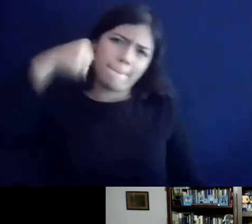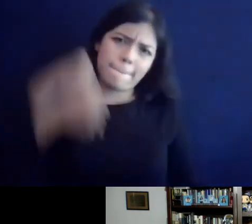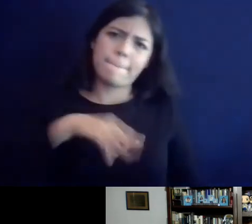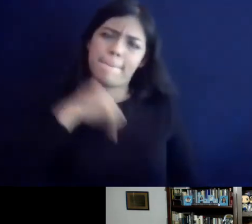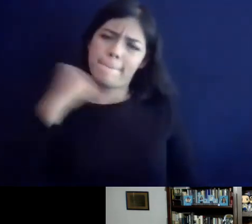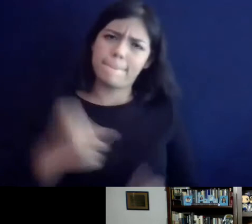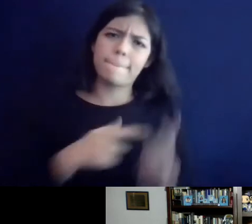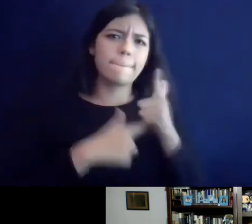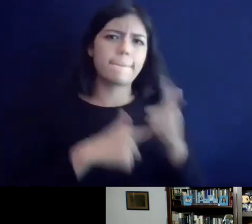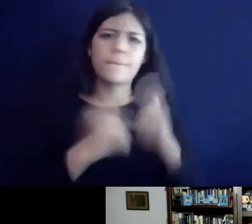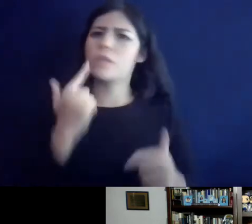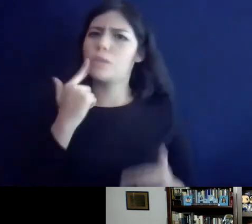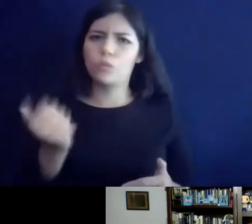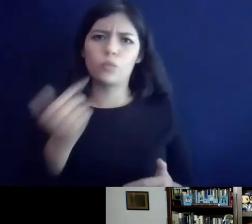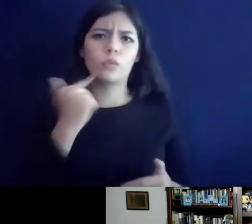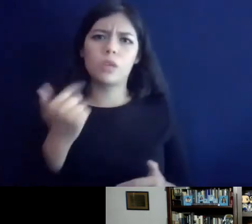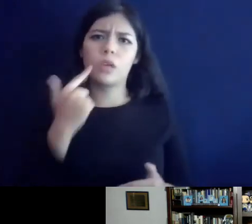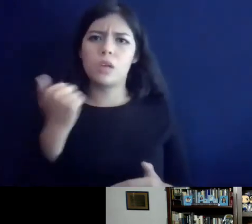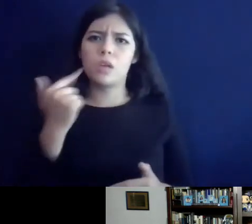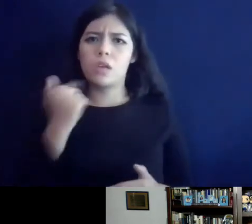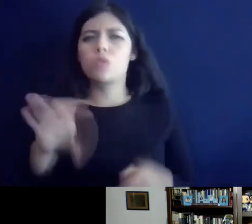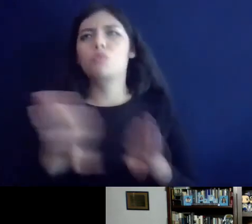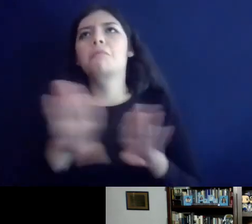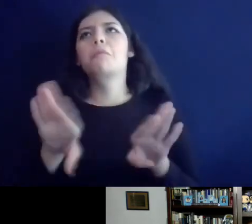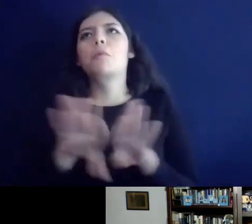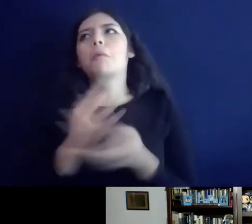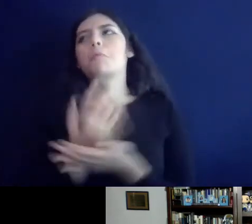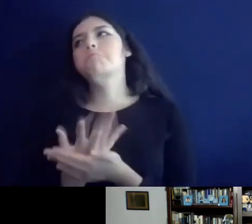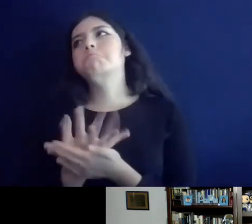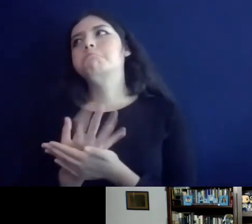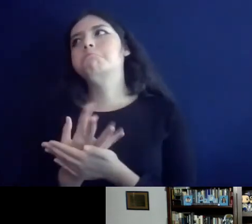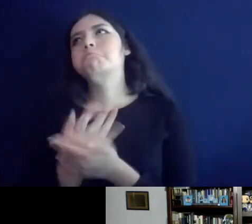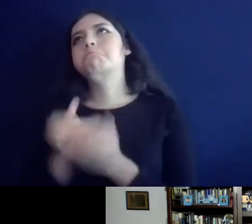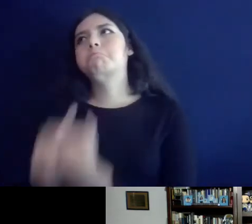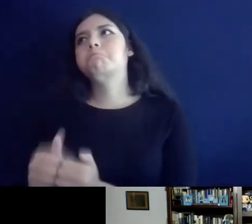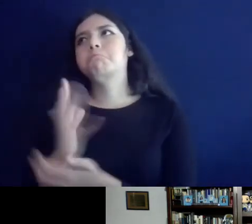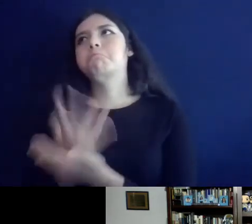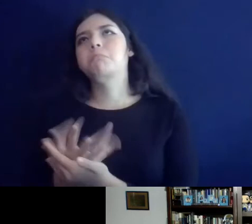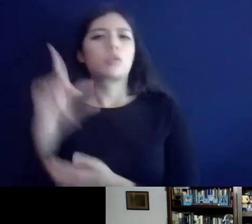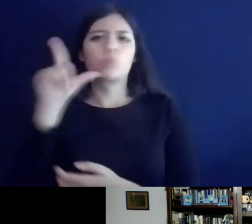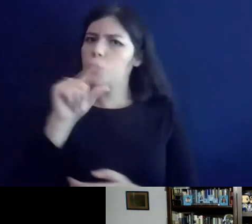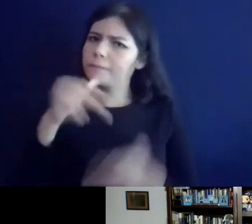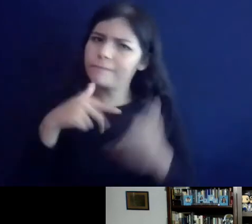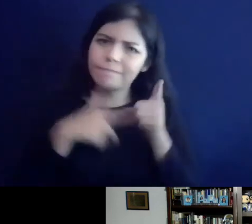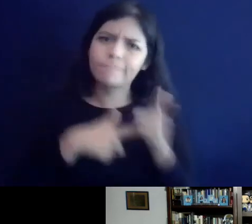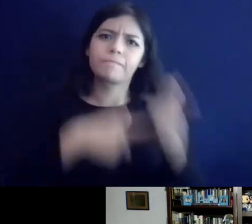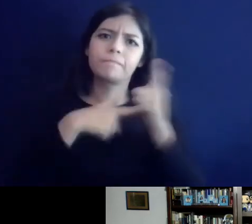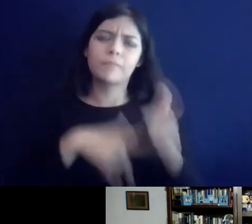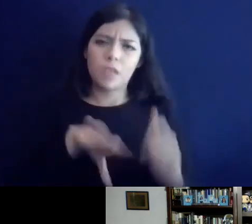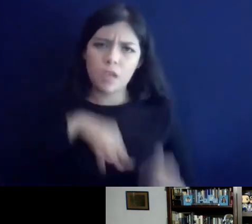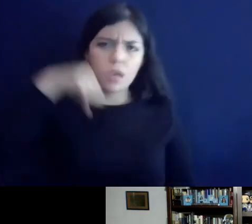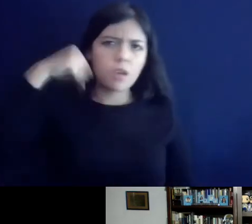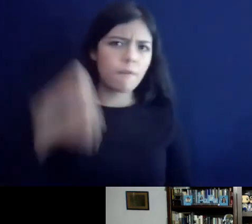Porque no lo vas a poder tener todo. Tienes que escoger. Y es lo